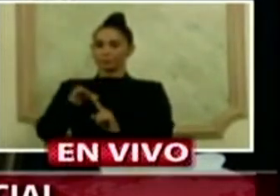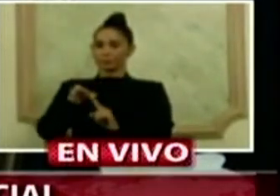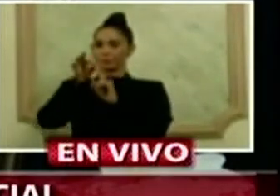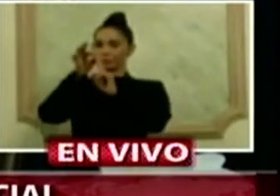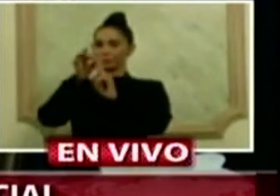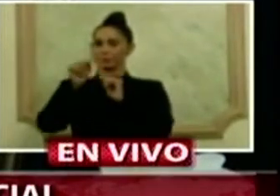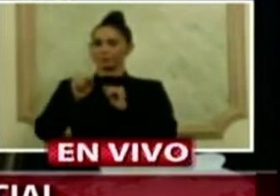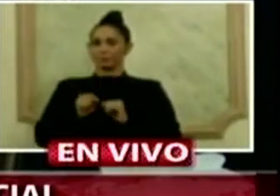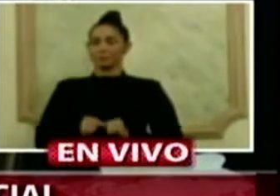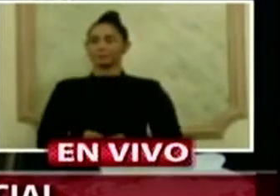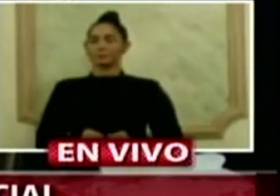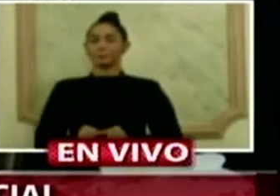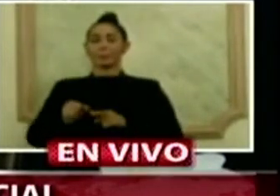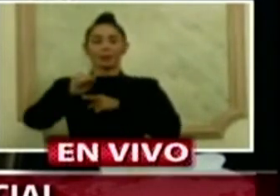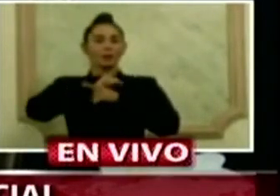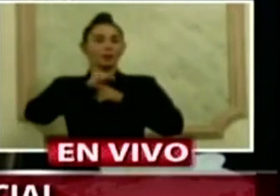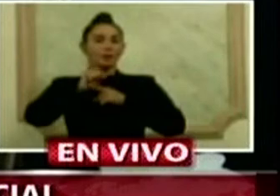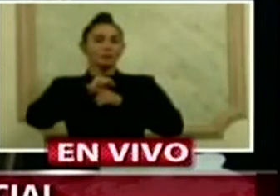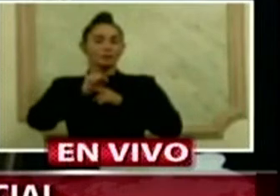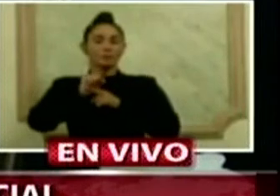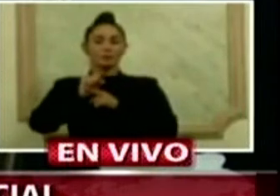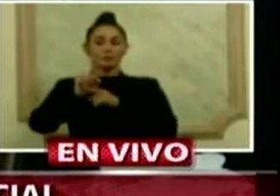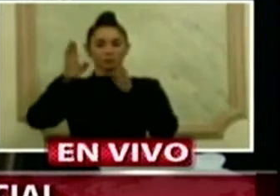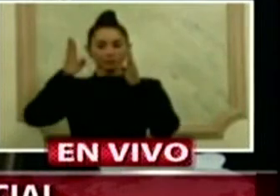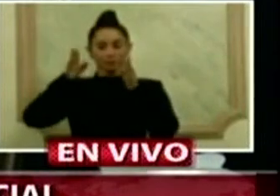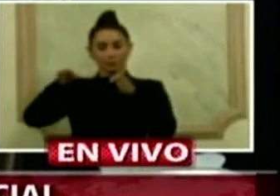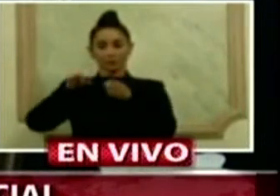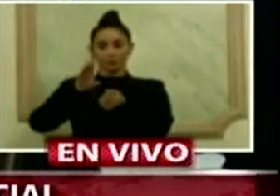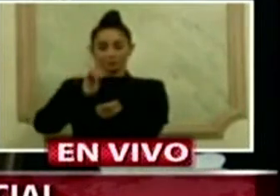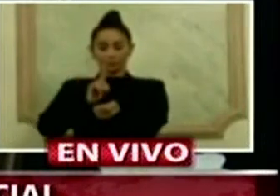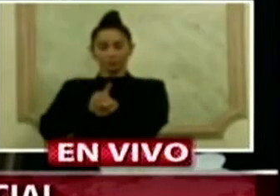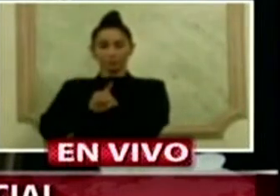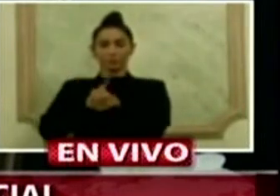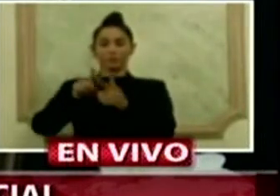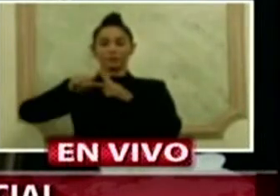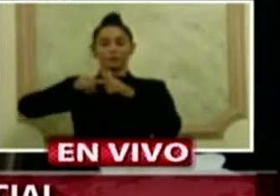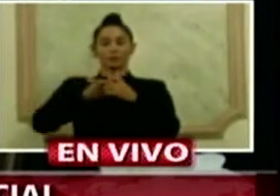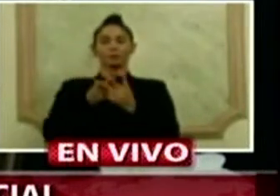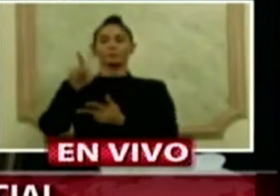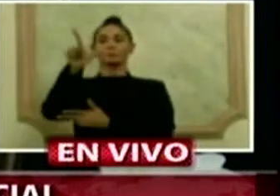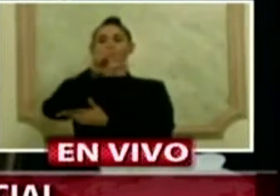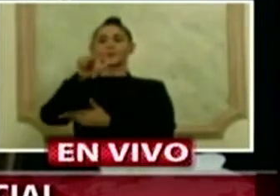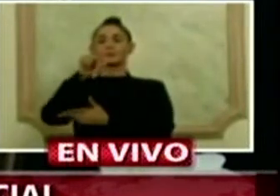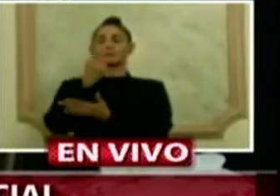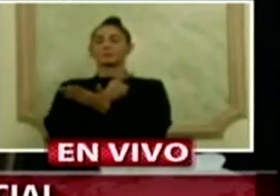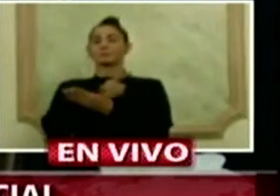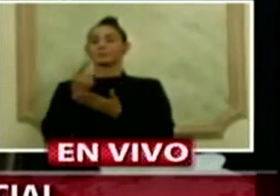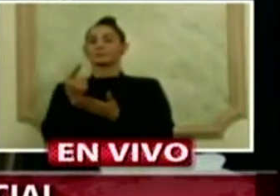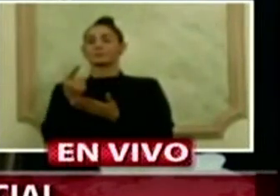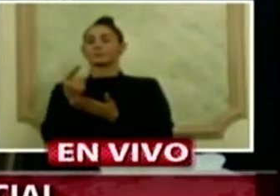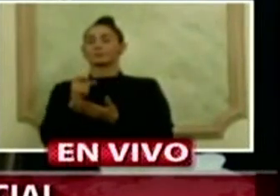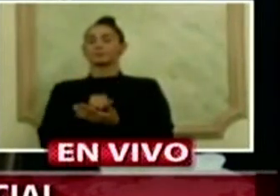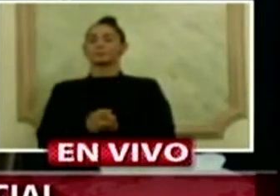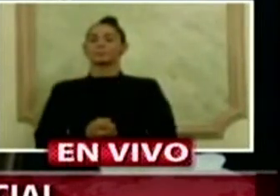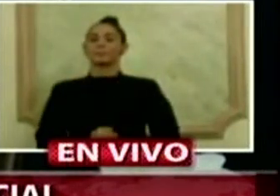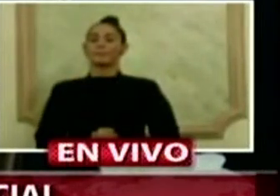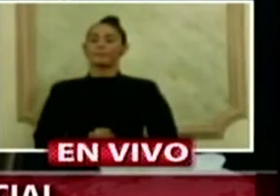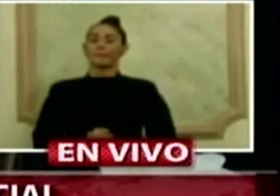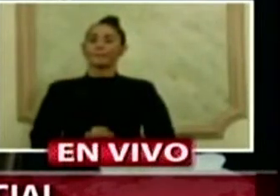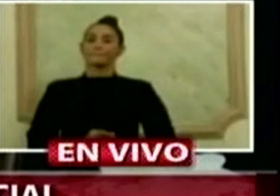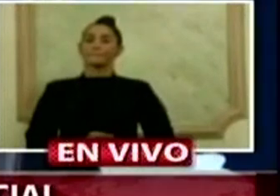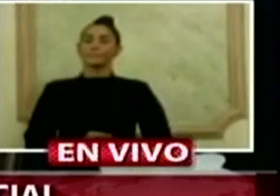Esta capacitación empezará el lunes de la semana próxima. Acuerdos con centros